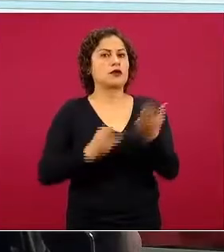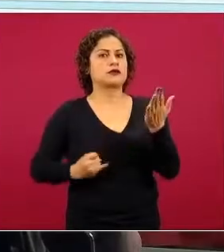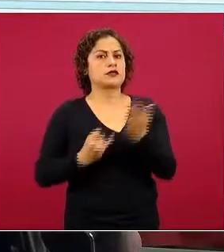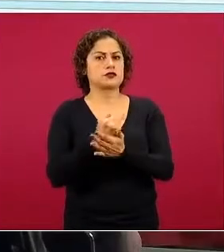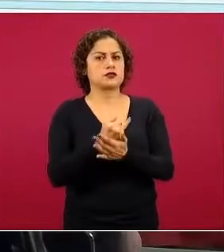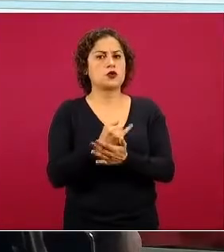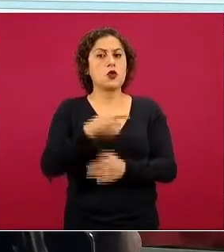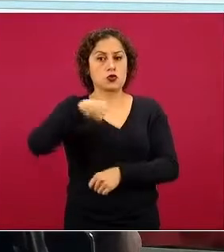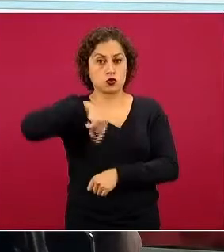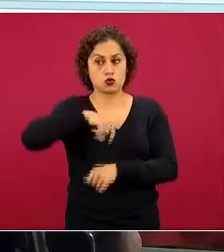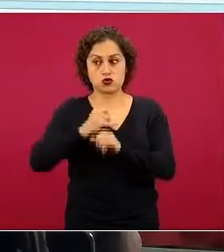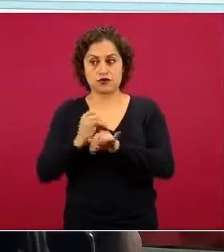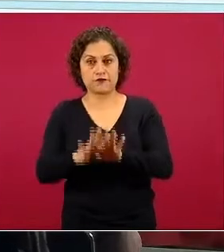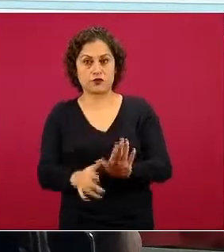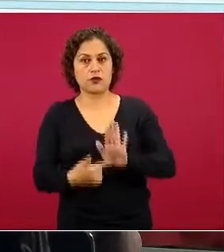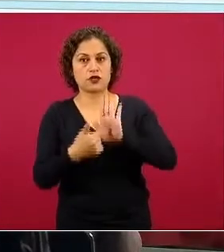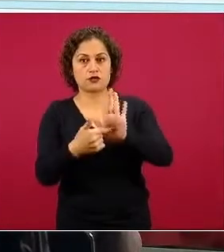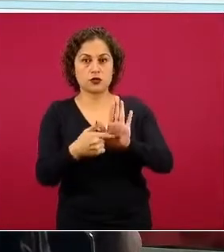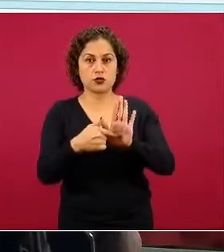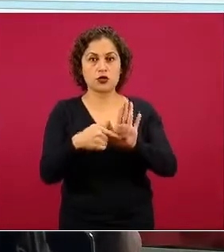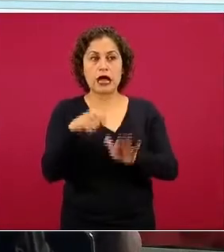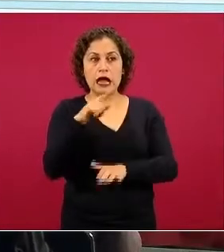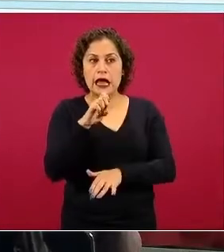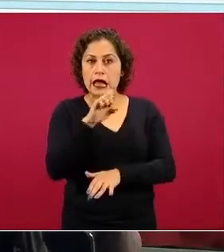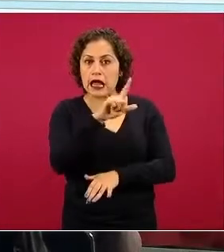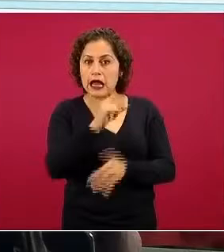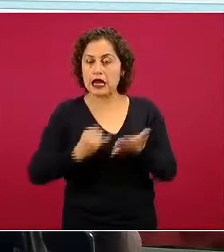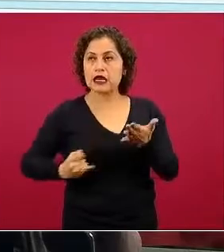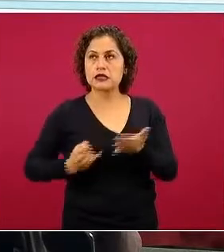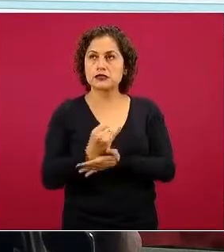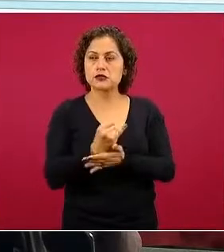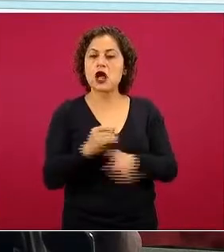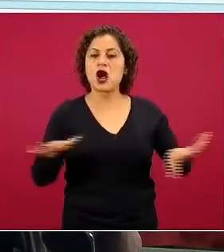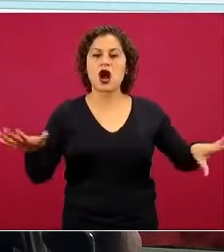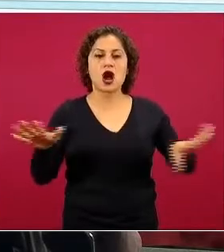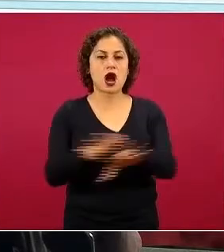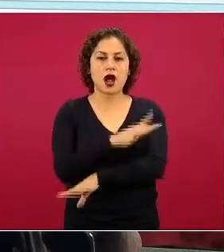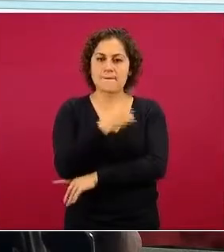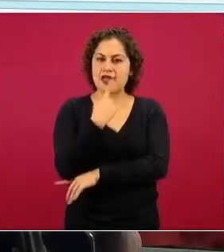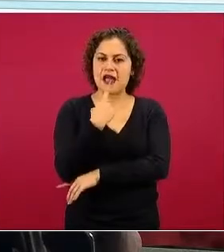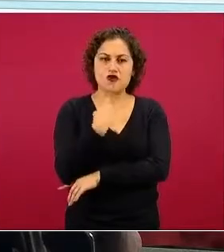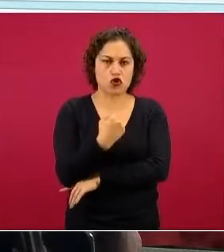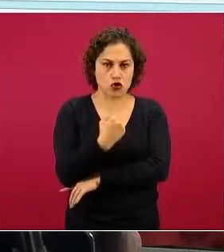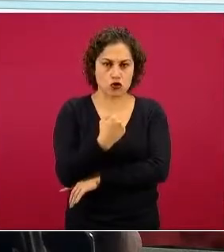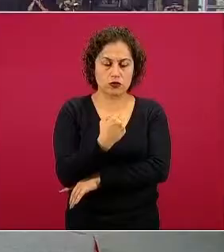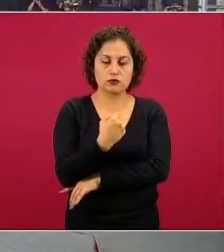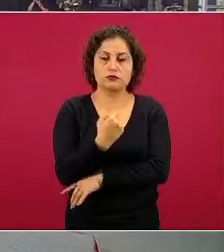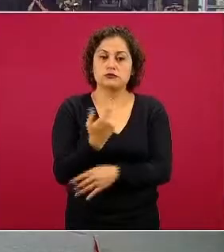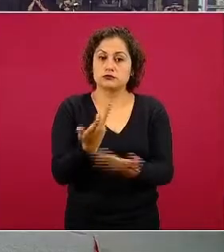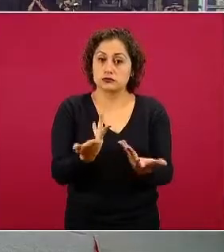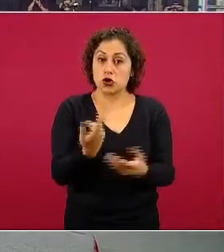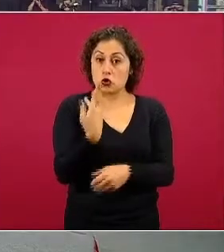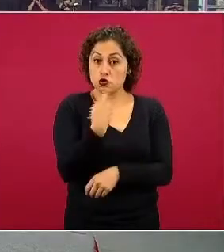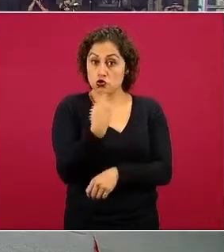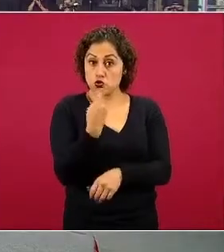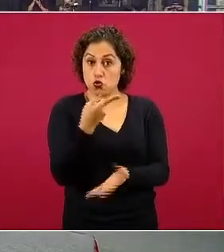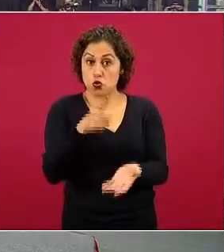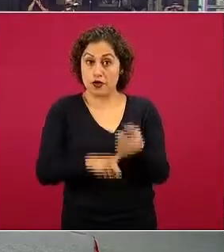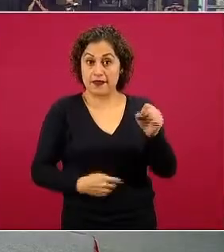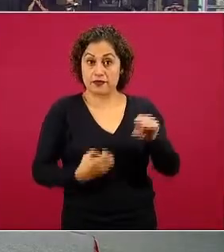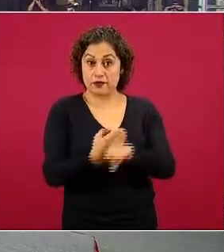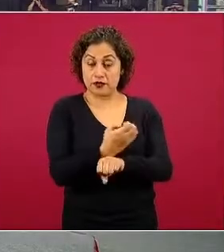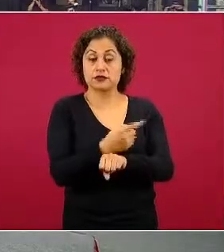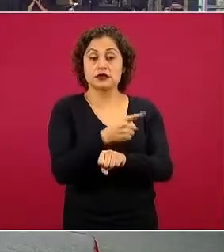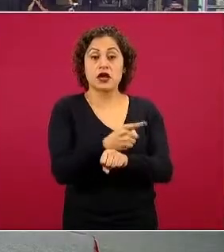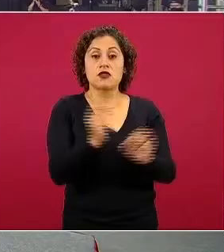que teníamos, cambiar a rojo, disminuir más la movilidad de la